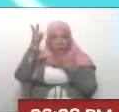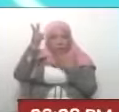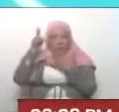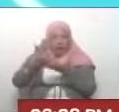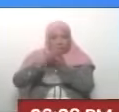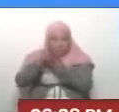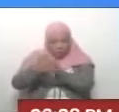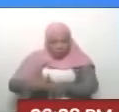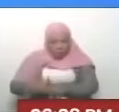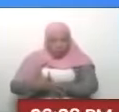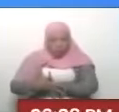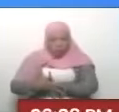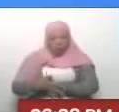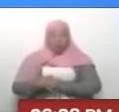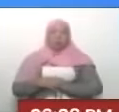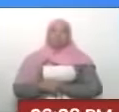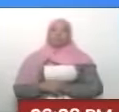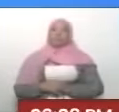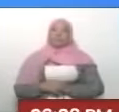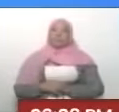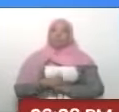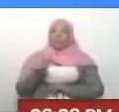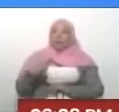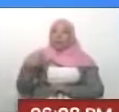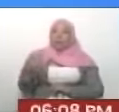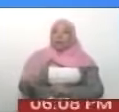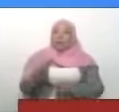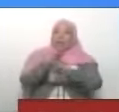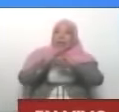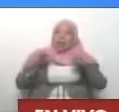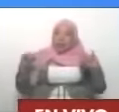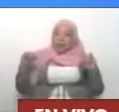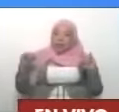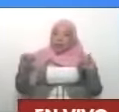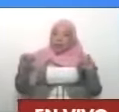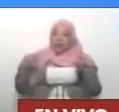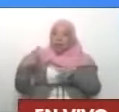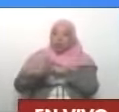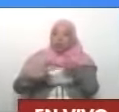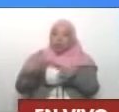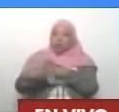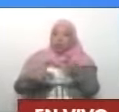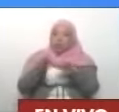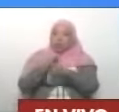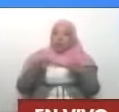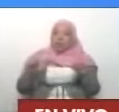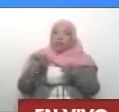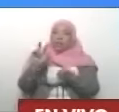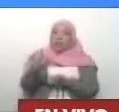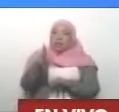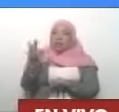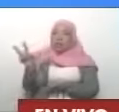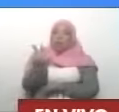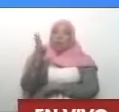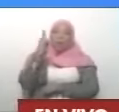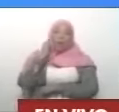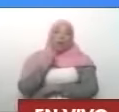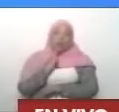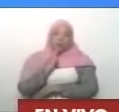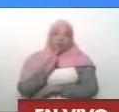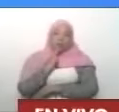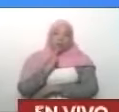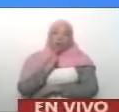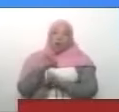Luego hubo un periodo de independencia, la Tercera República, la República de Bolívar,